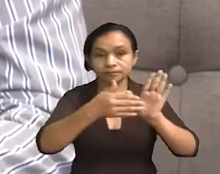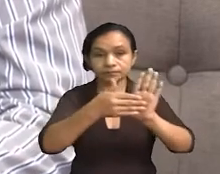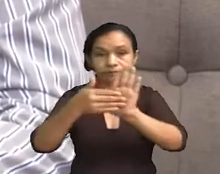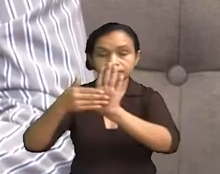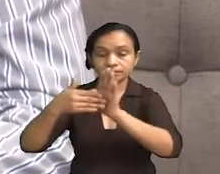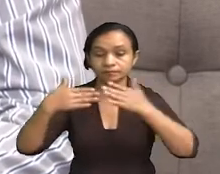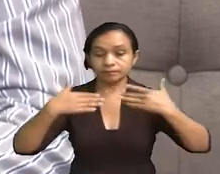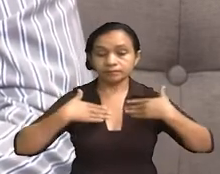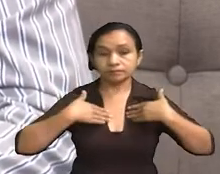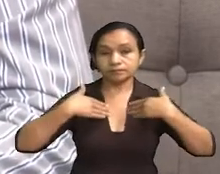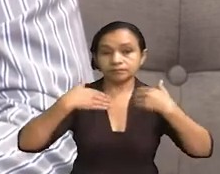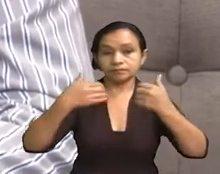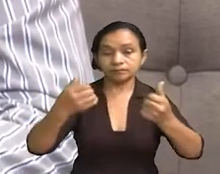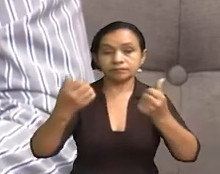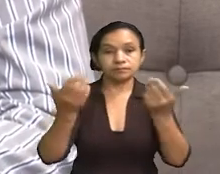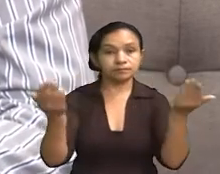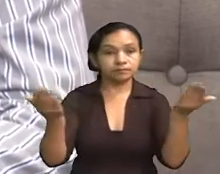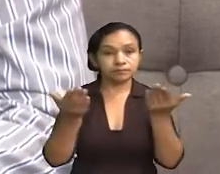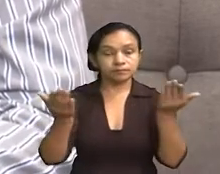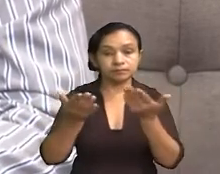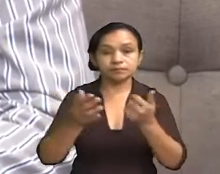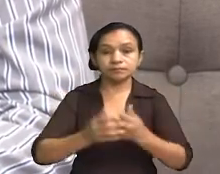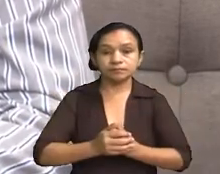salud comunitario,